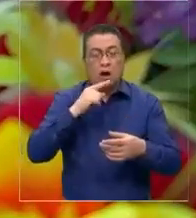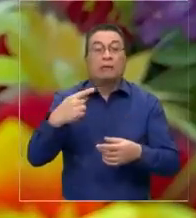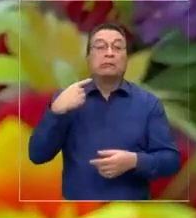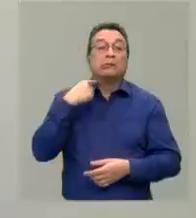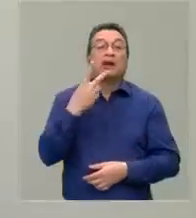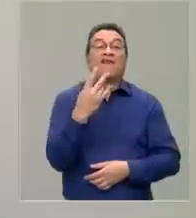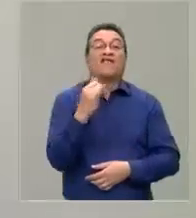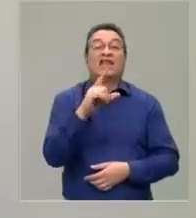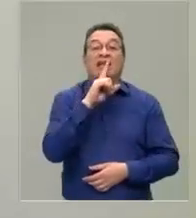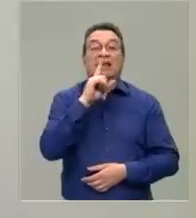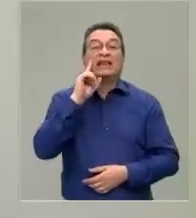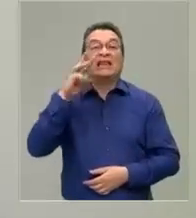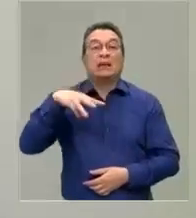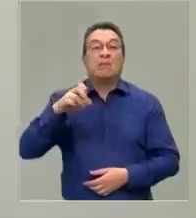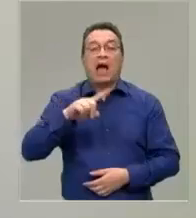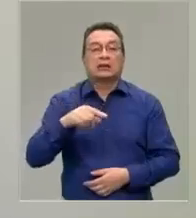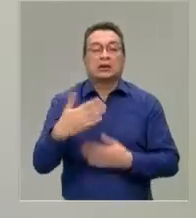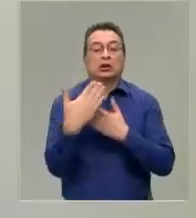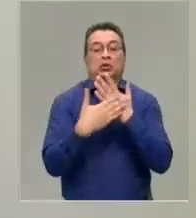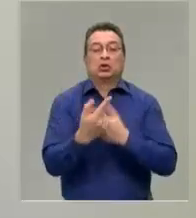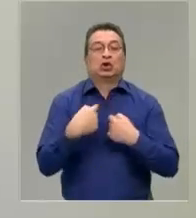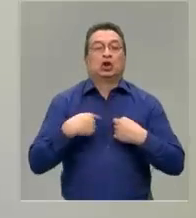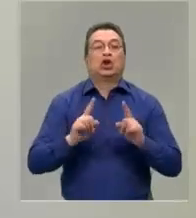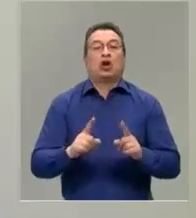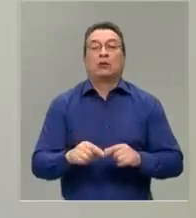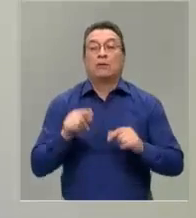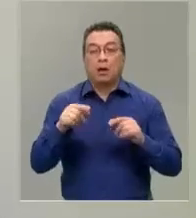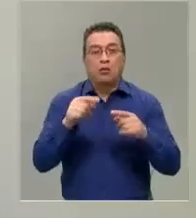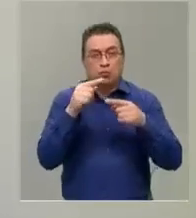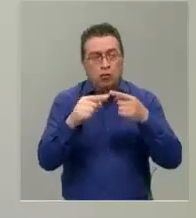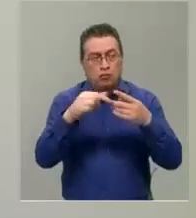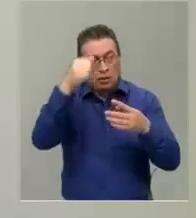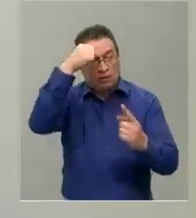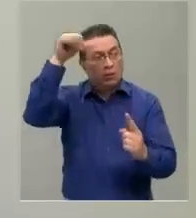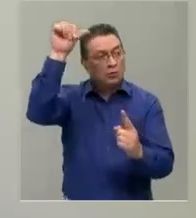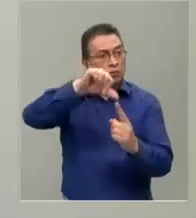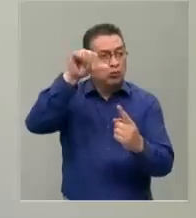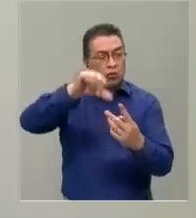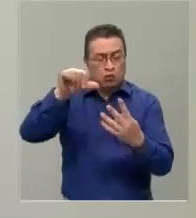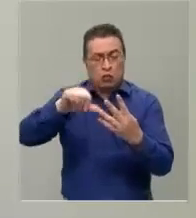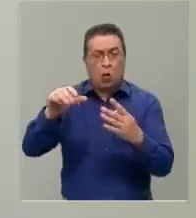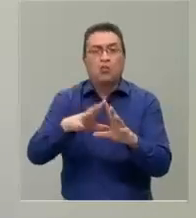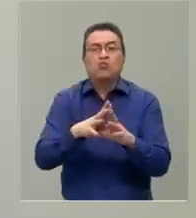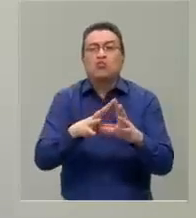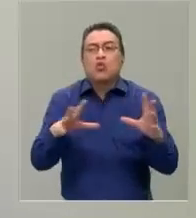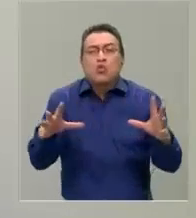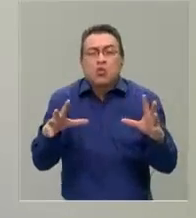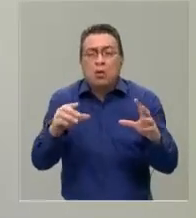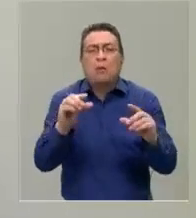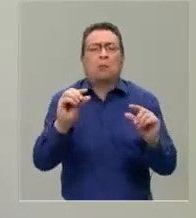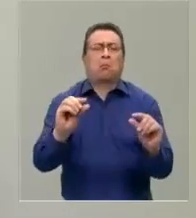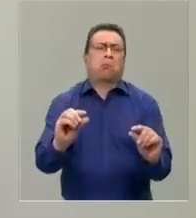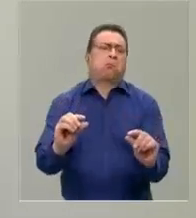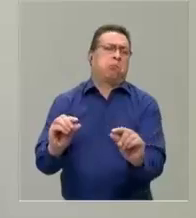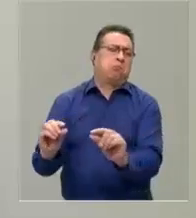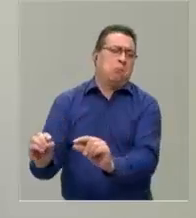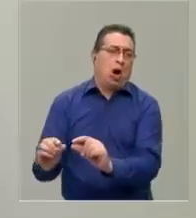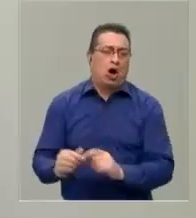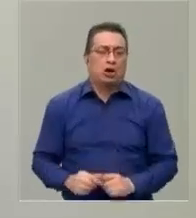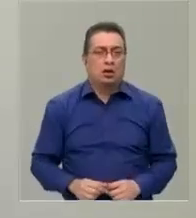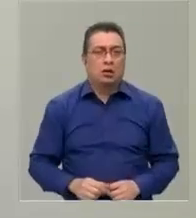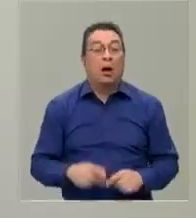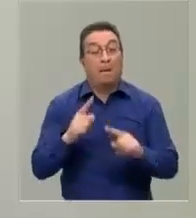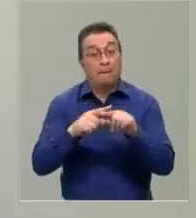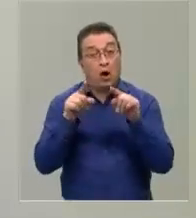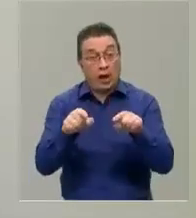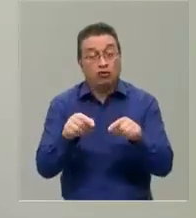víctimas. La cantidad de condenas que se han obtenido aplicando esta ley son bastante marginales. Por lo tanto,